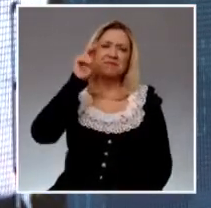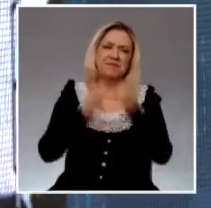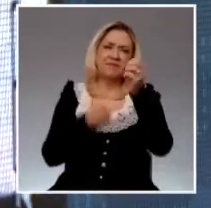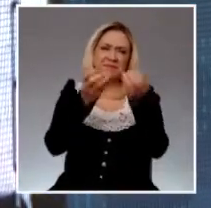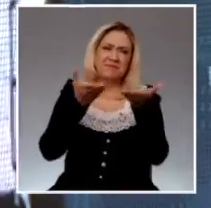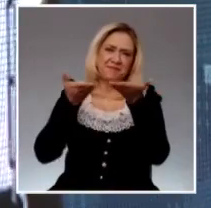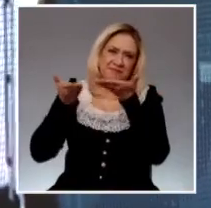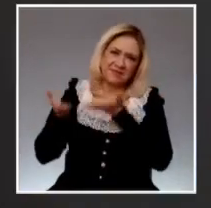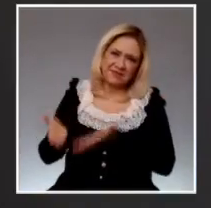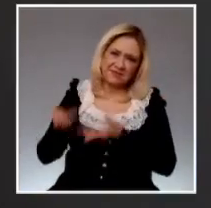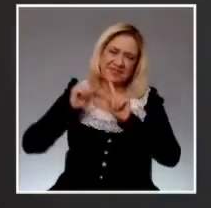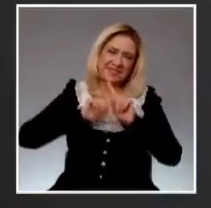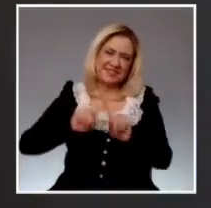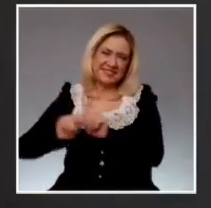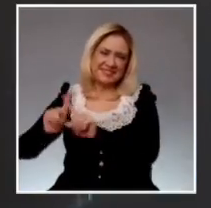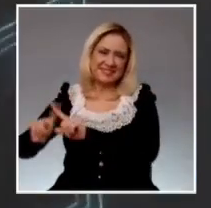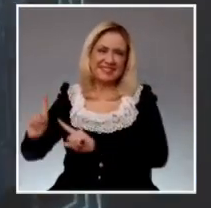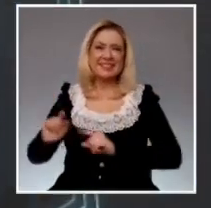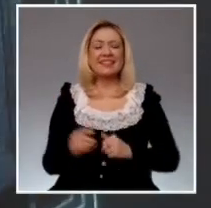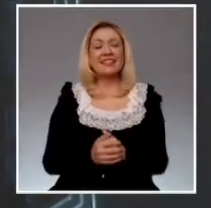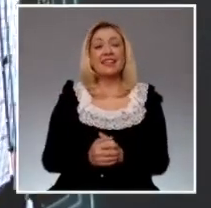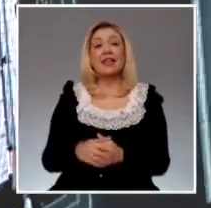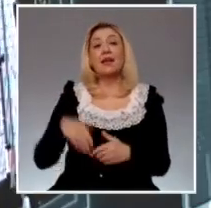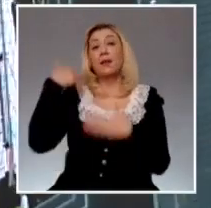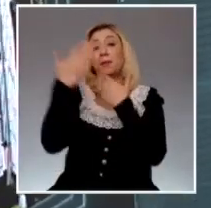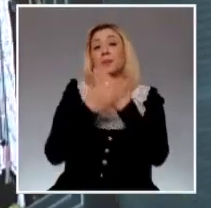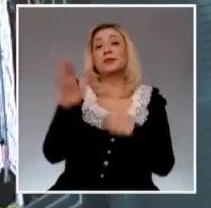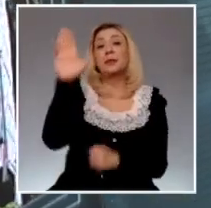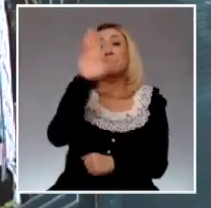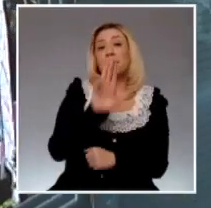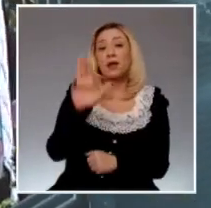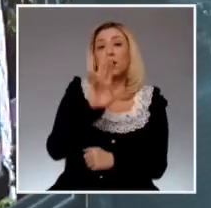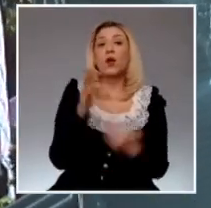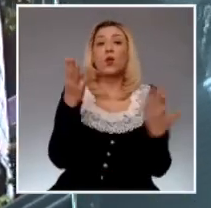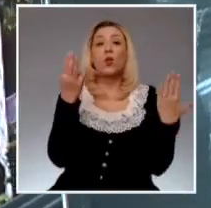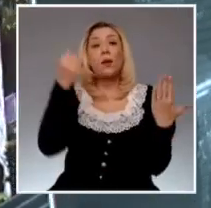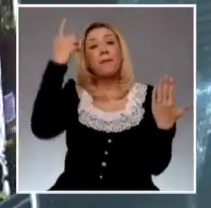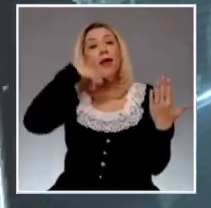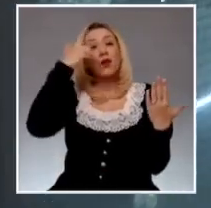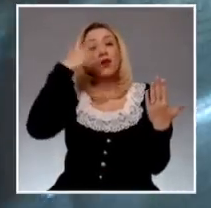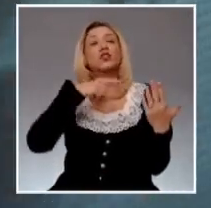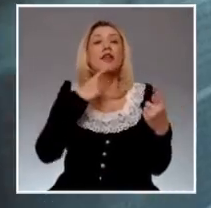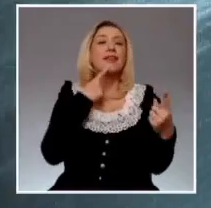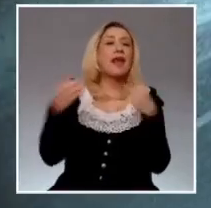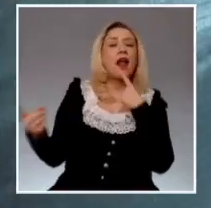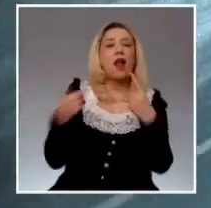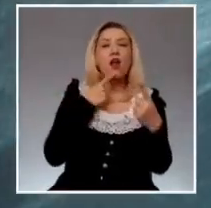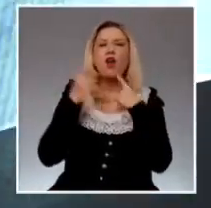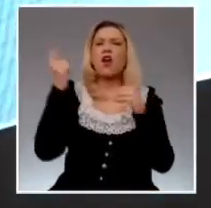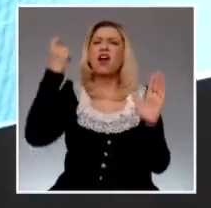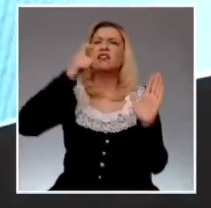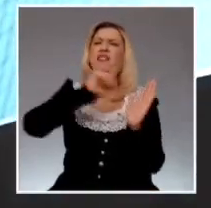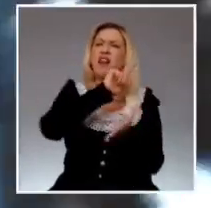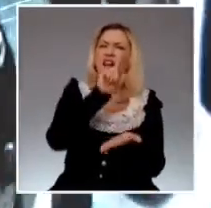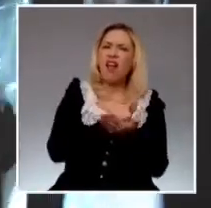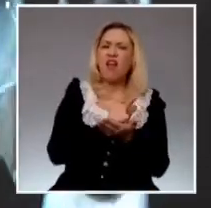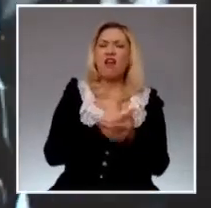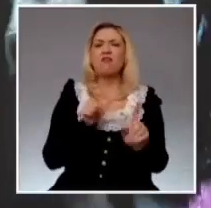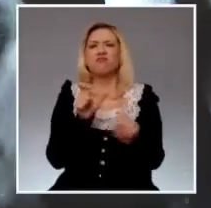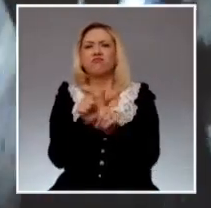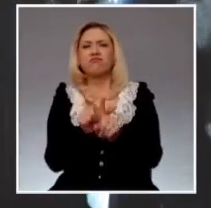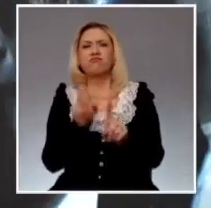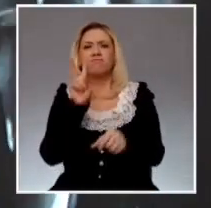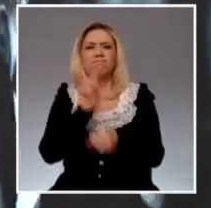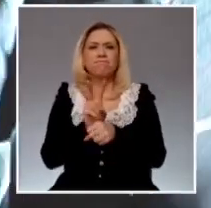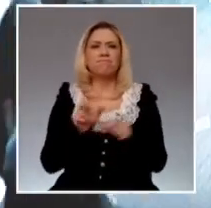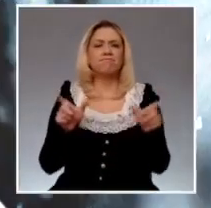Judicial de la Federación. El próximo miércoles siga a las 9 de la noche diálogo sobre justicia y seguridad, en esta ocasión con el tema